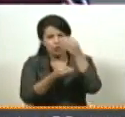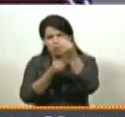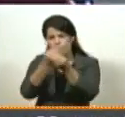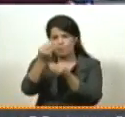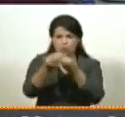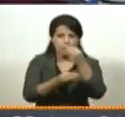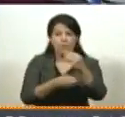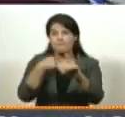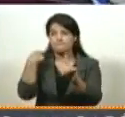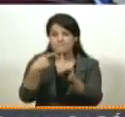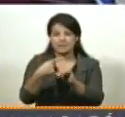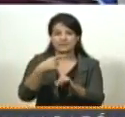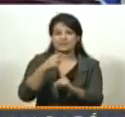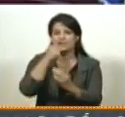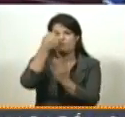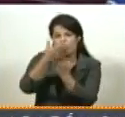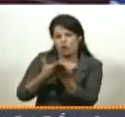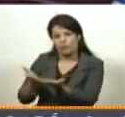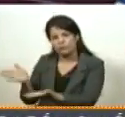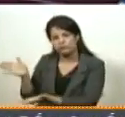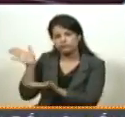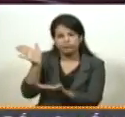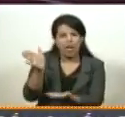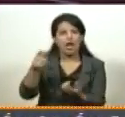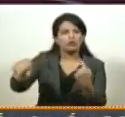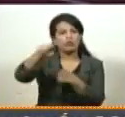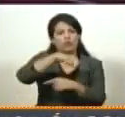las venezolanas y los venezolanos.